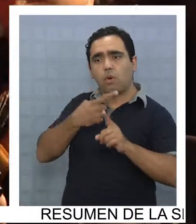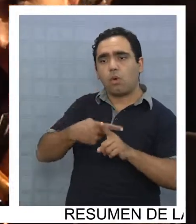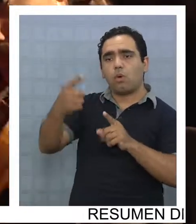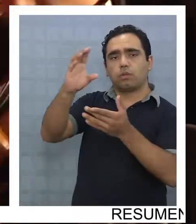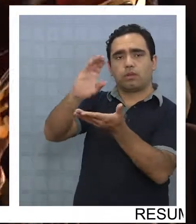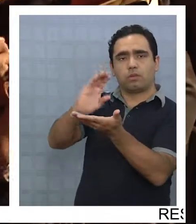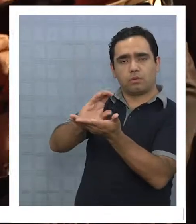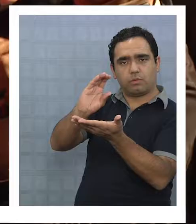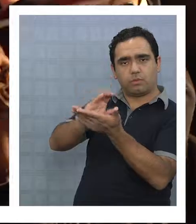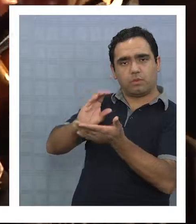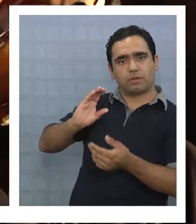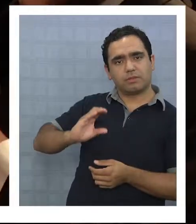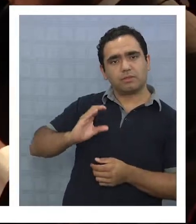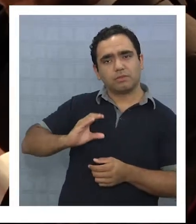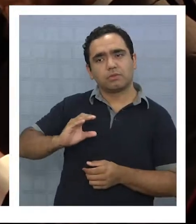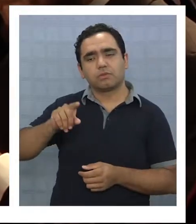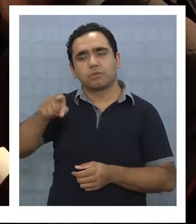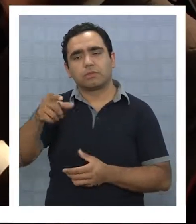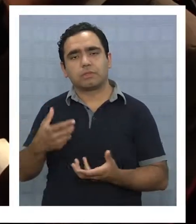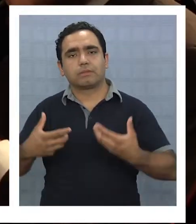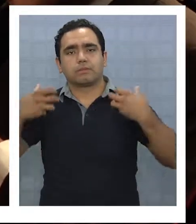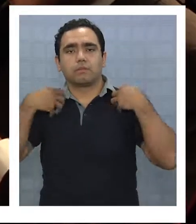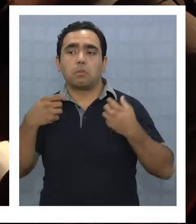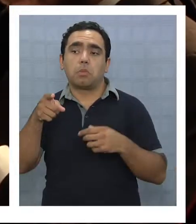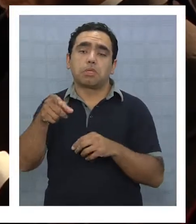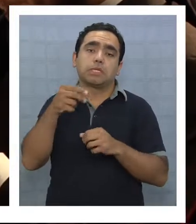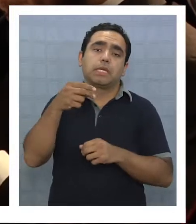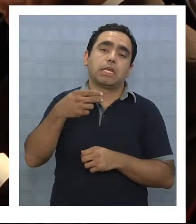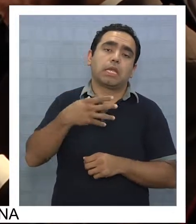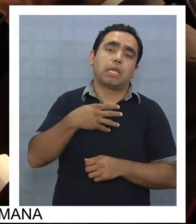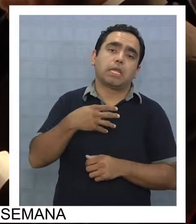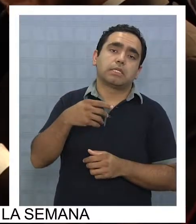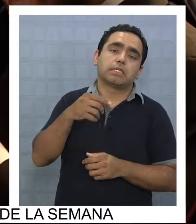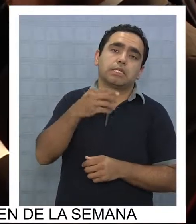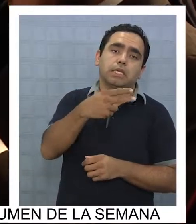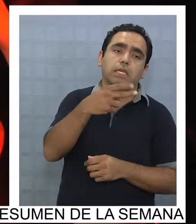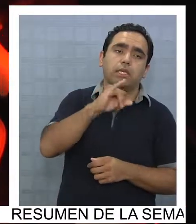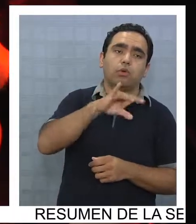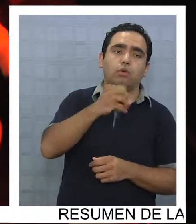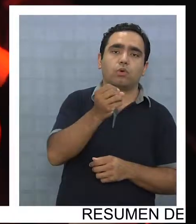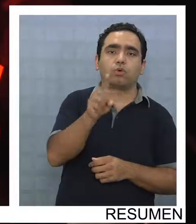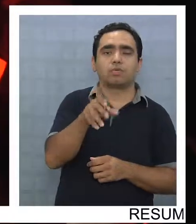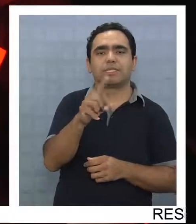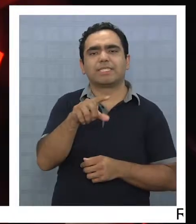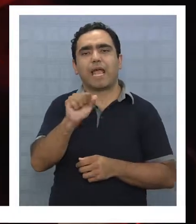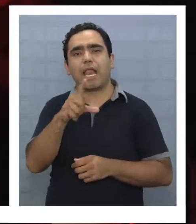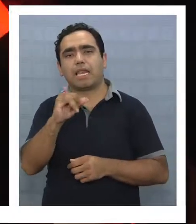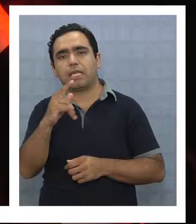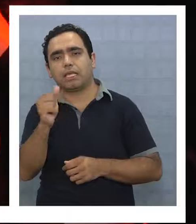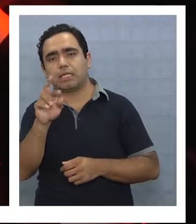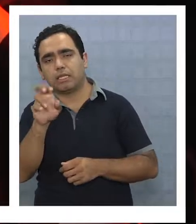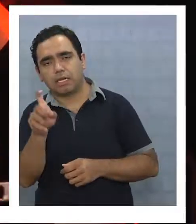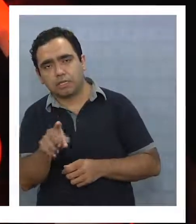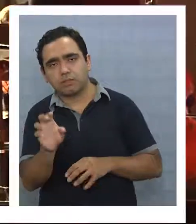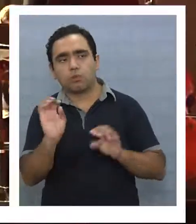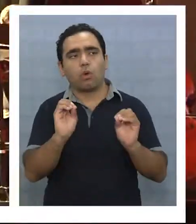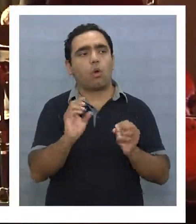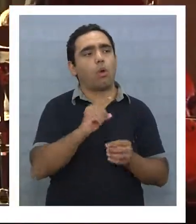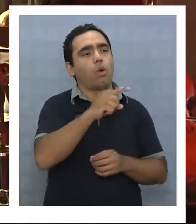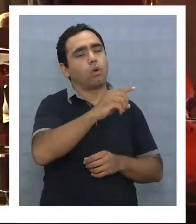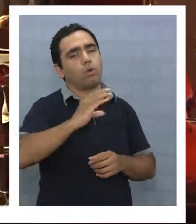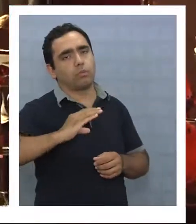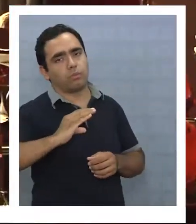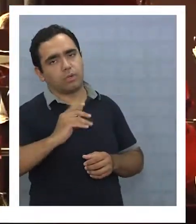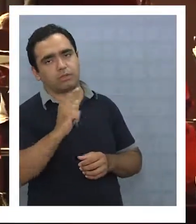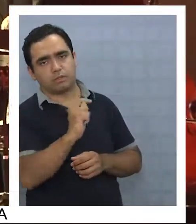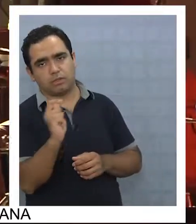corporación se haga como ejecutora, que puede ser la Hijo del Saliche, puede ser la misma corporación Tarapacá, es decir, alternativas hay, pero se requieren esos 60